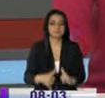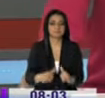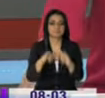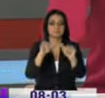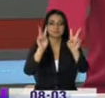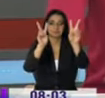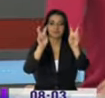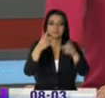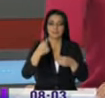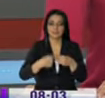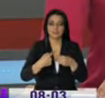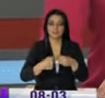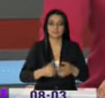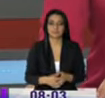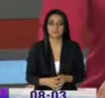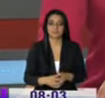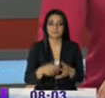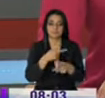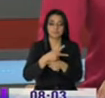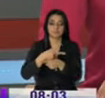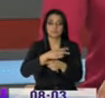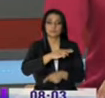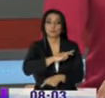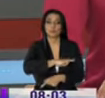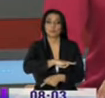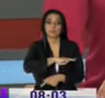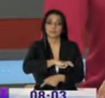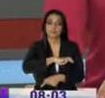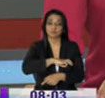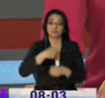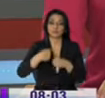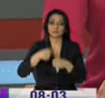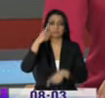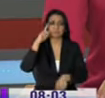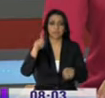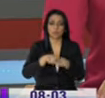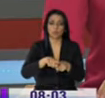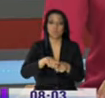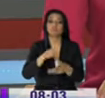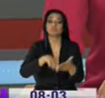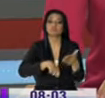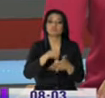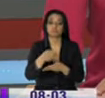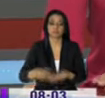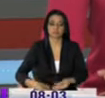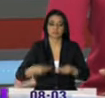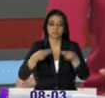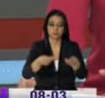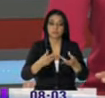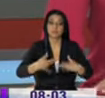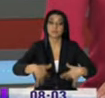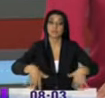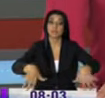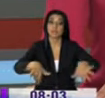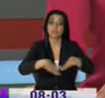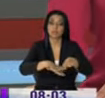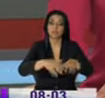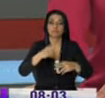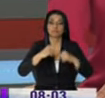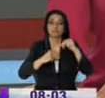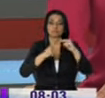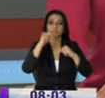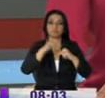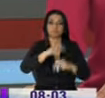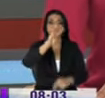de la capital. El Consejo del Municipio de Quito aprobó por unanimidad la donación de un predio donde se construirán